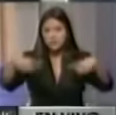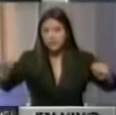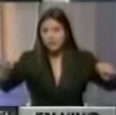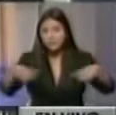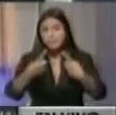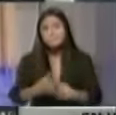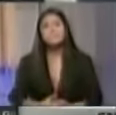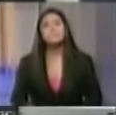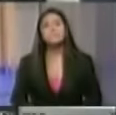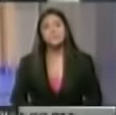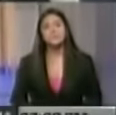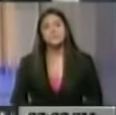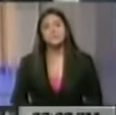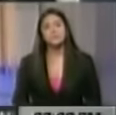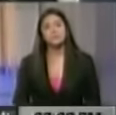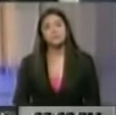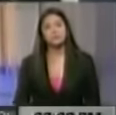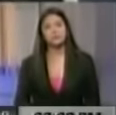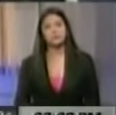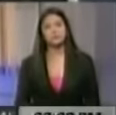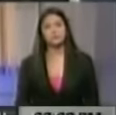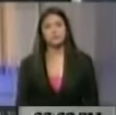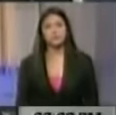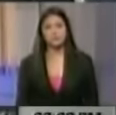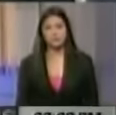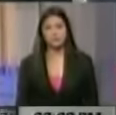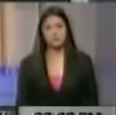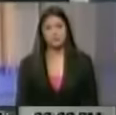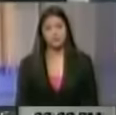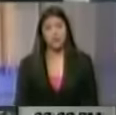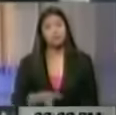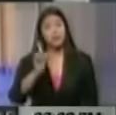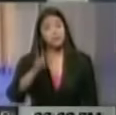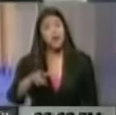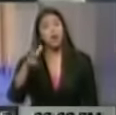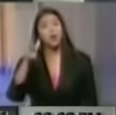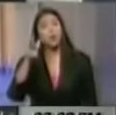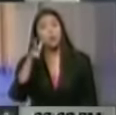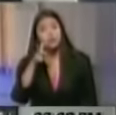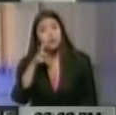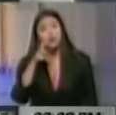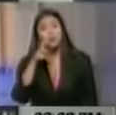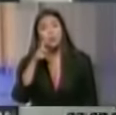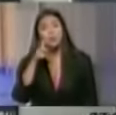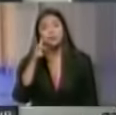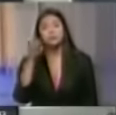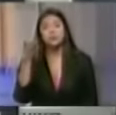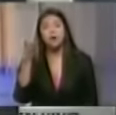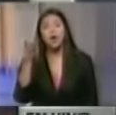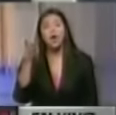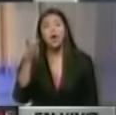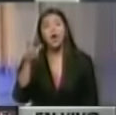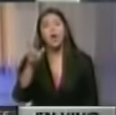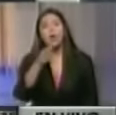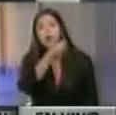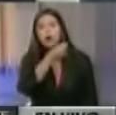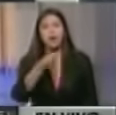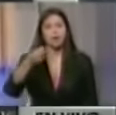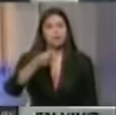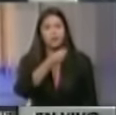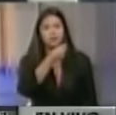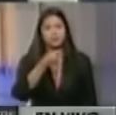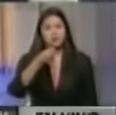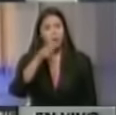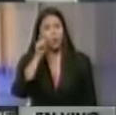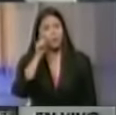y además también tuvimos ocasión de escuchar al intérprete de música venezolana, a un